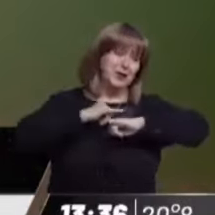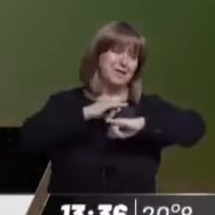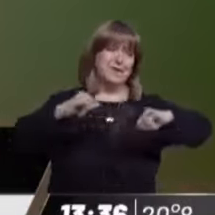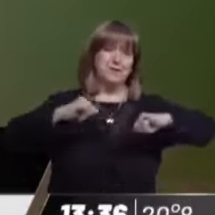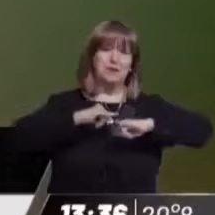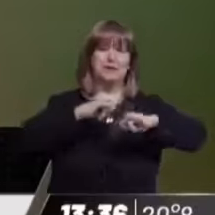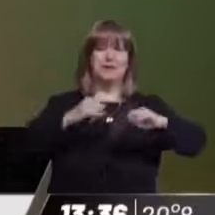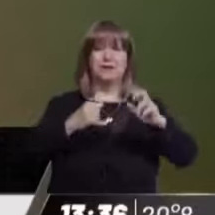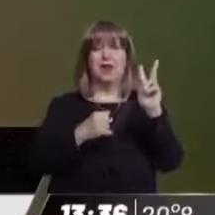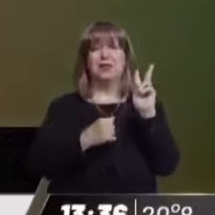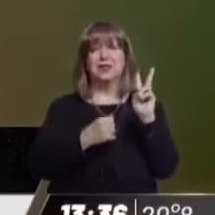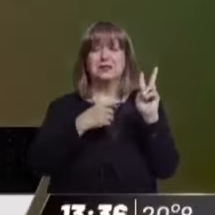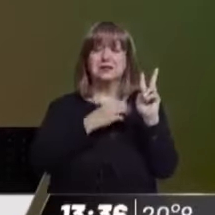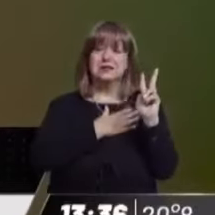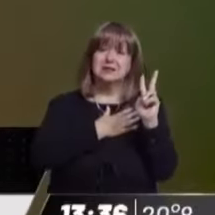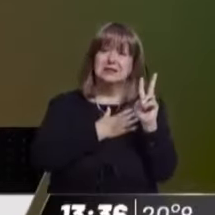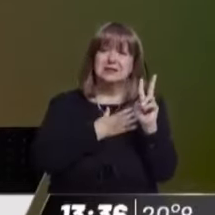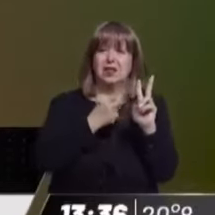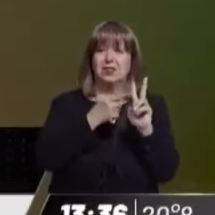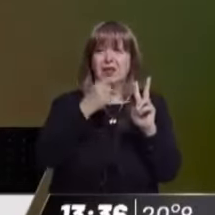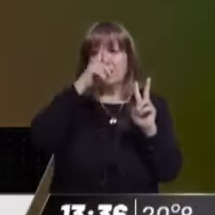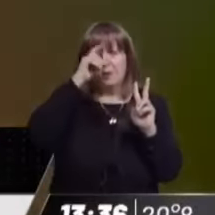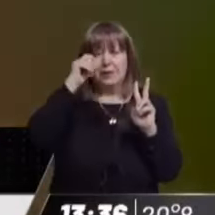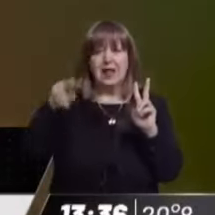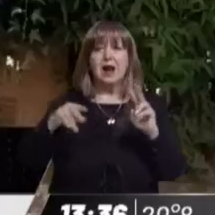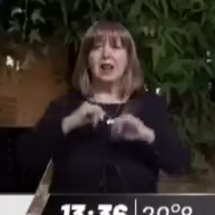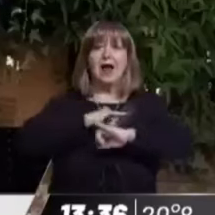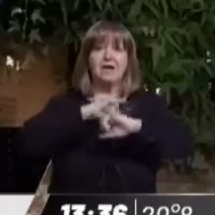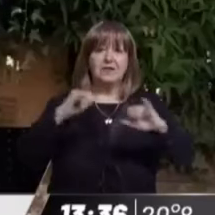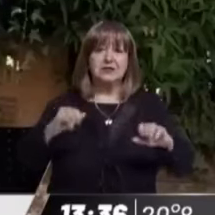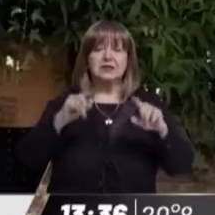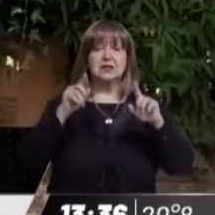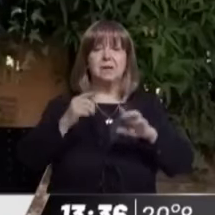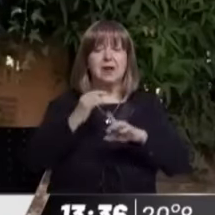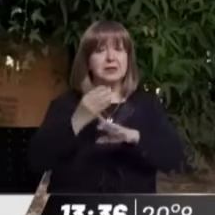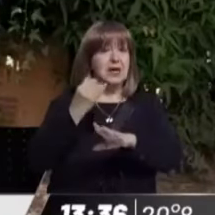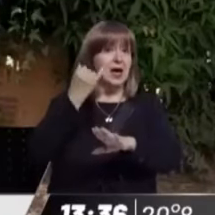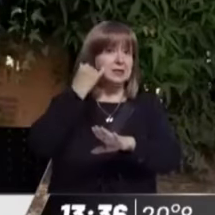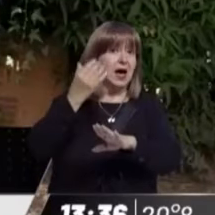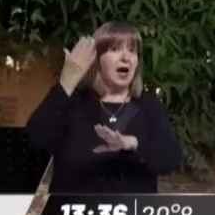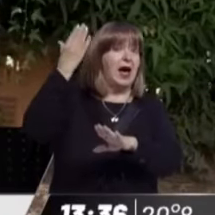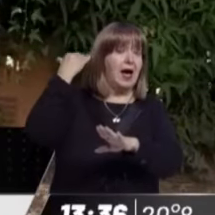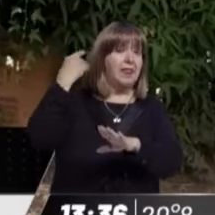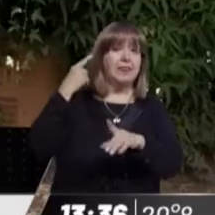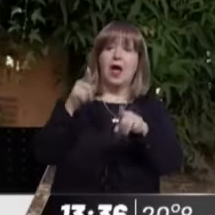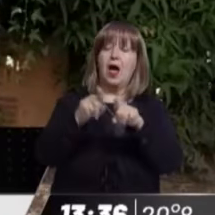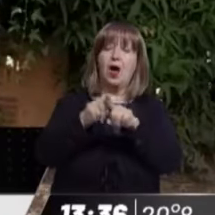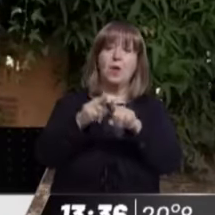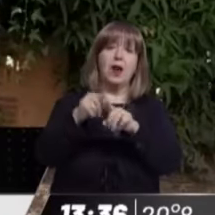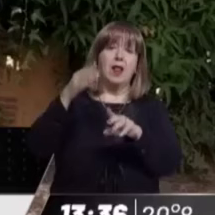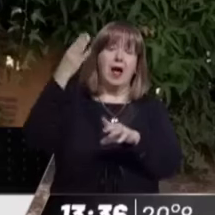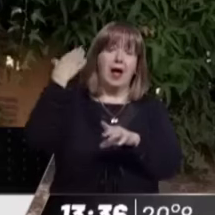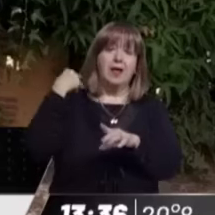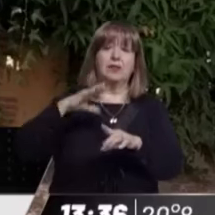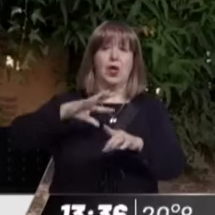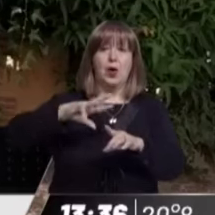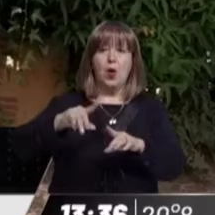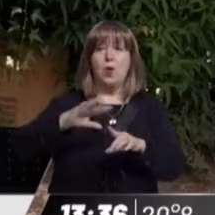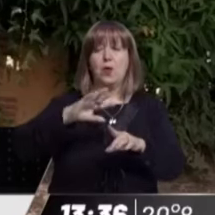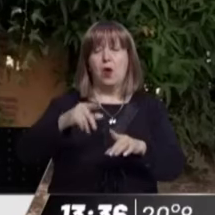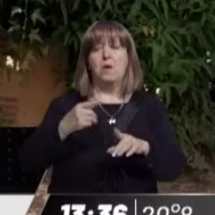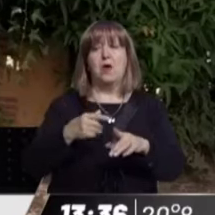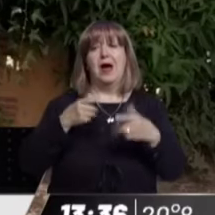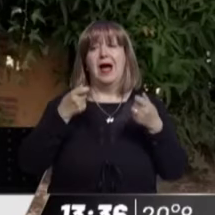esta situación por esto que han vivido han alertado que ya en otras ocasiones han sufrido todos tipo de robos y